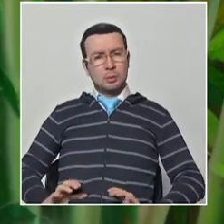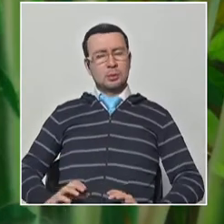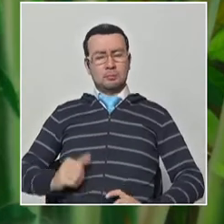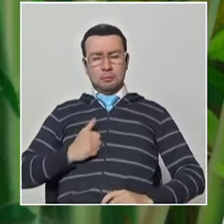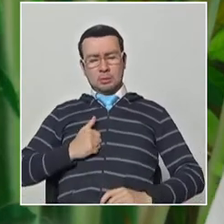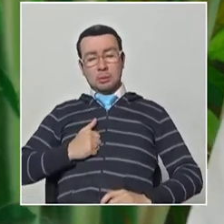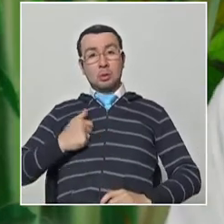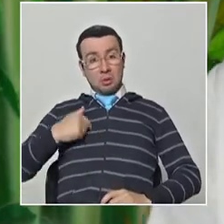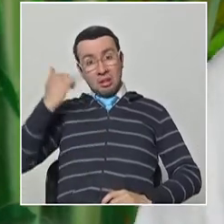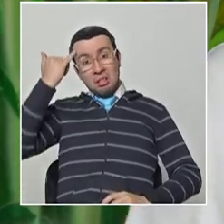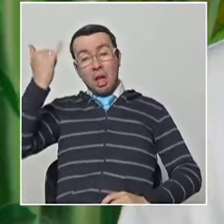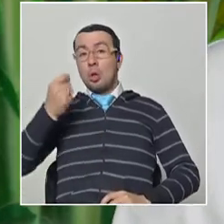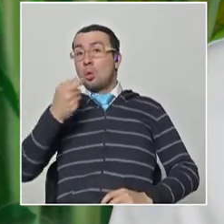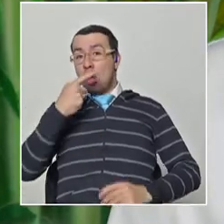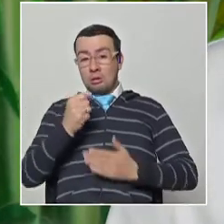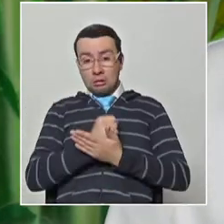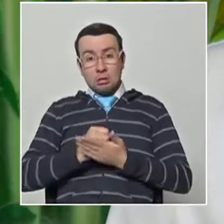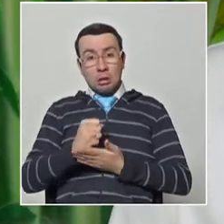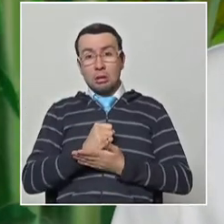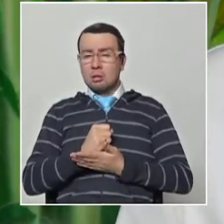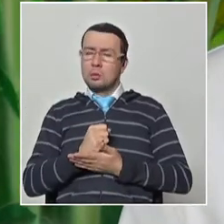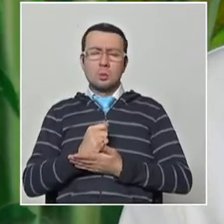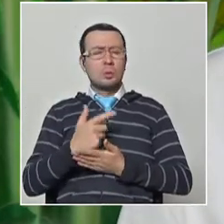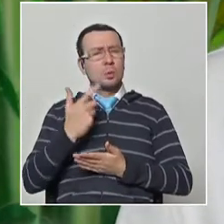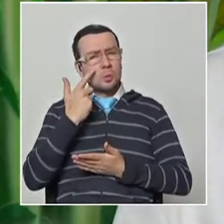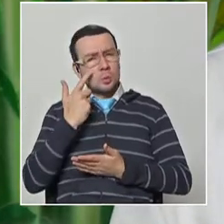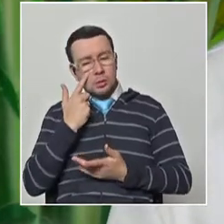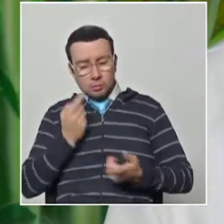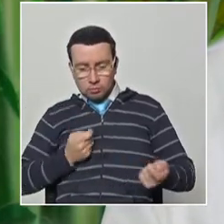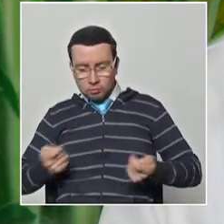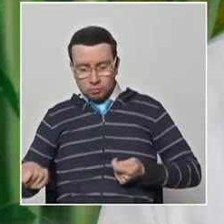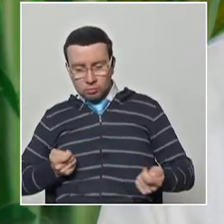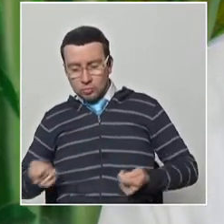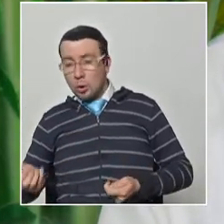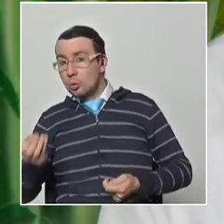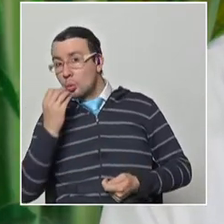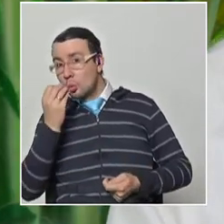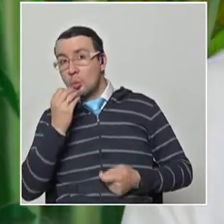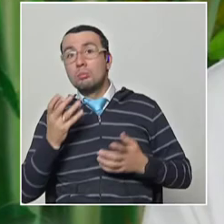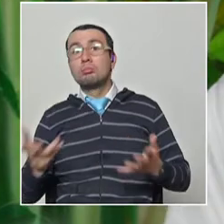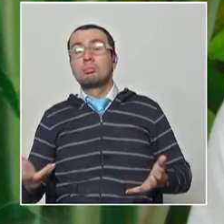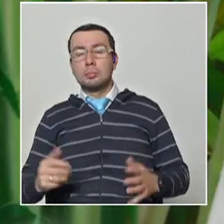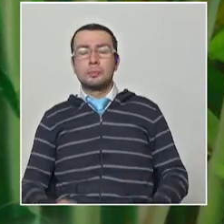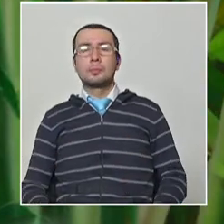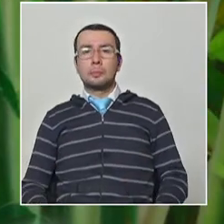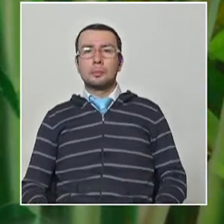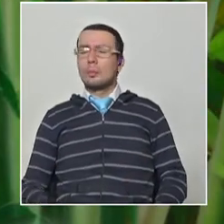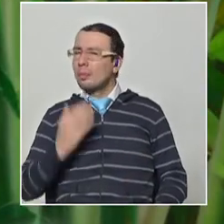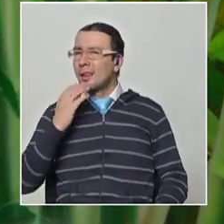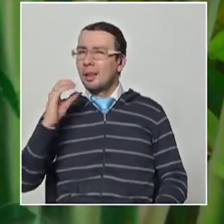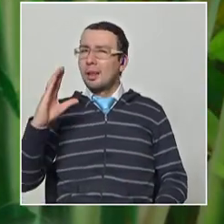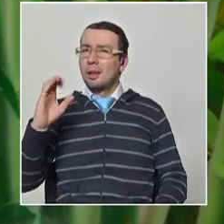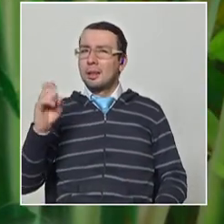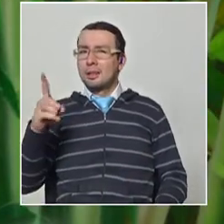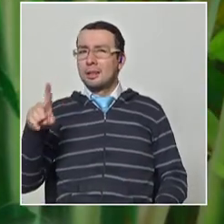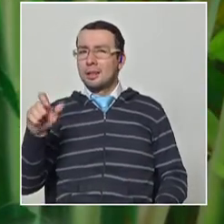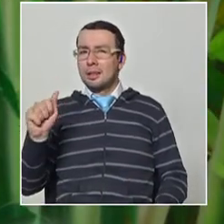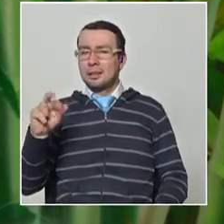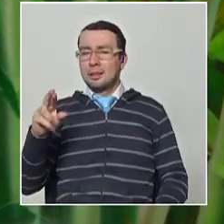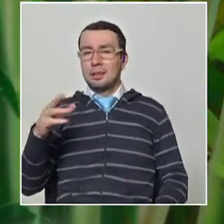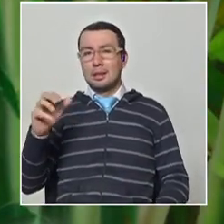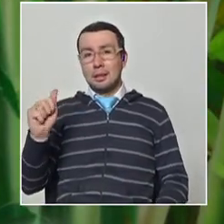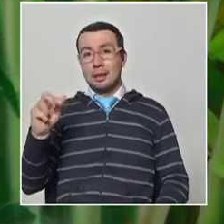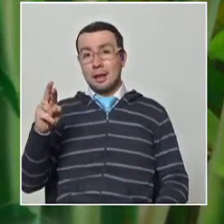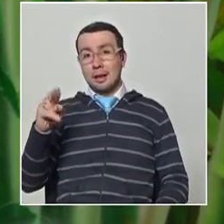y el papel que puede jugar la nutrición en estos casos césar arias salazar que nos